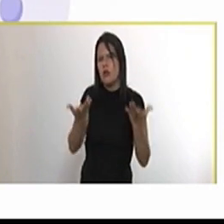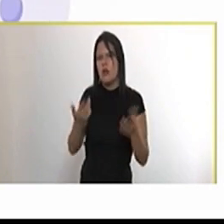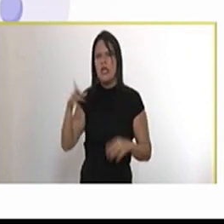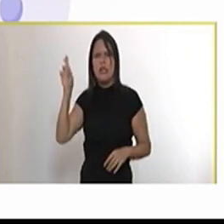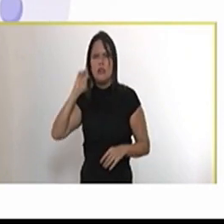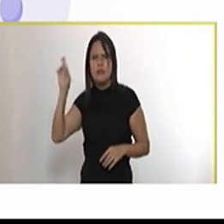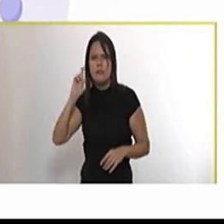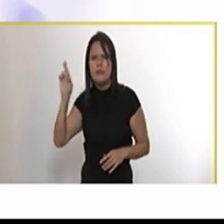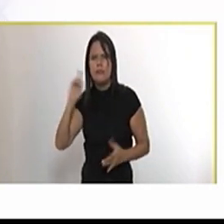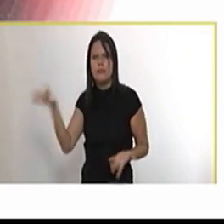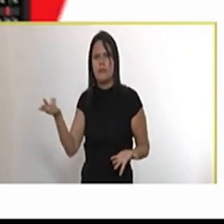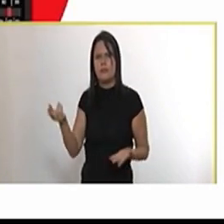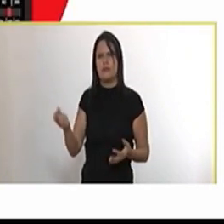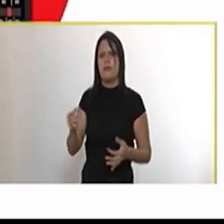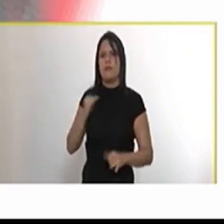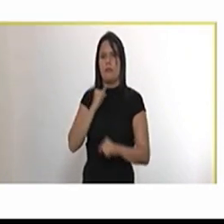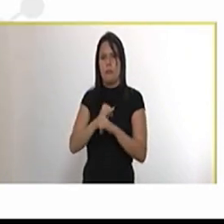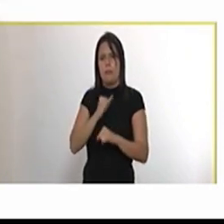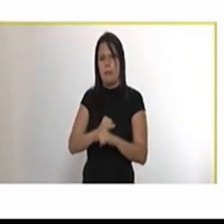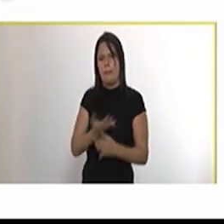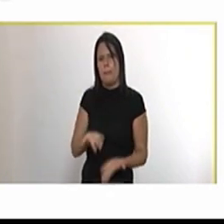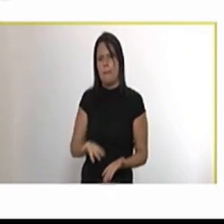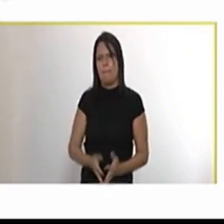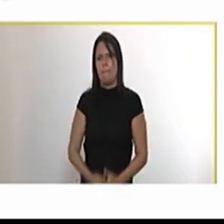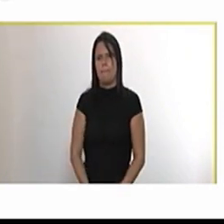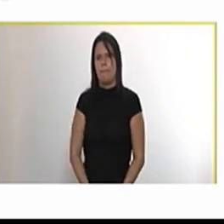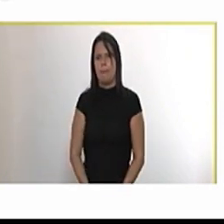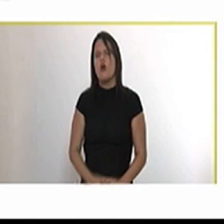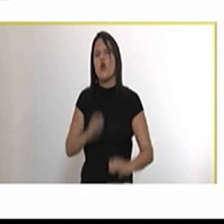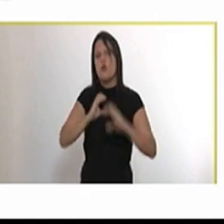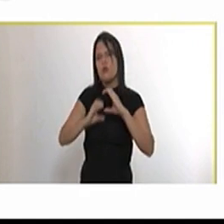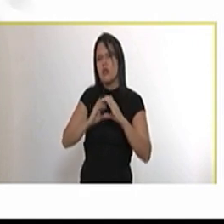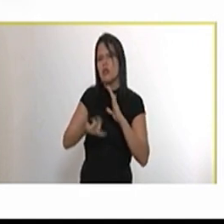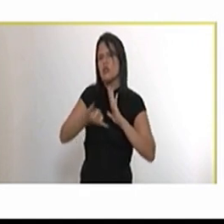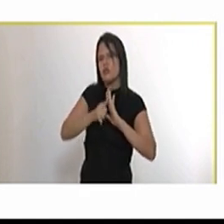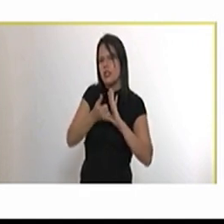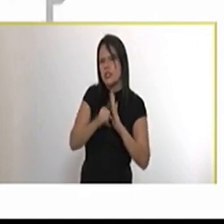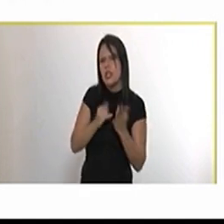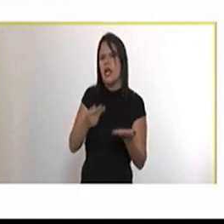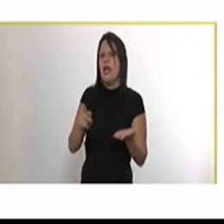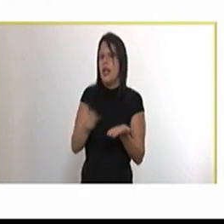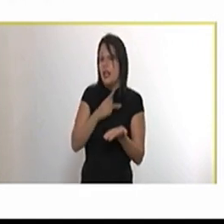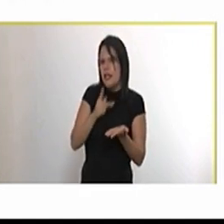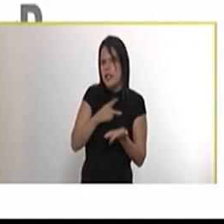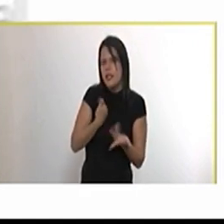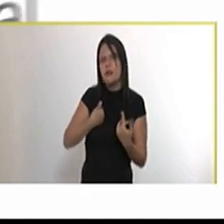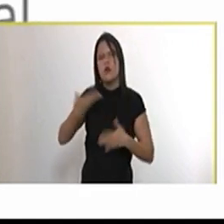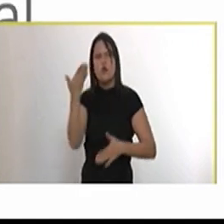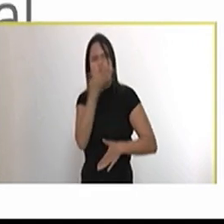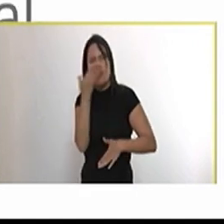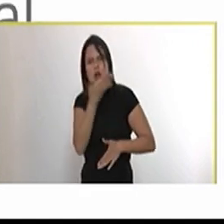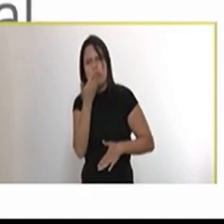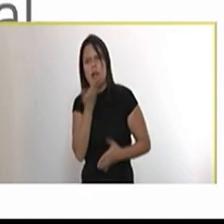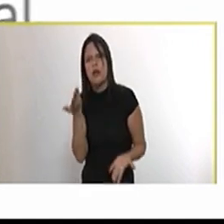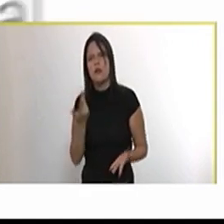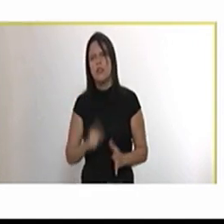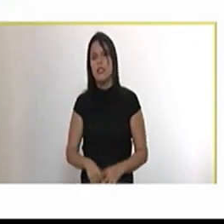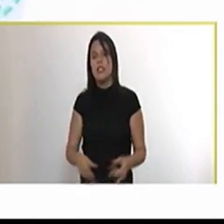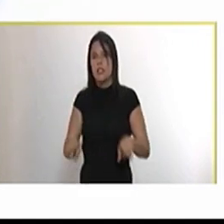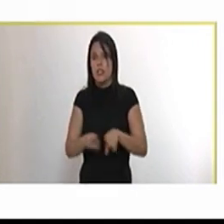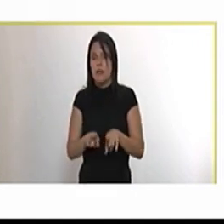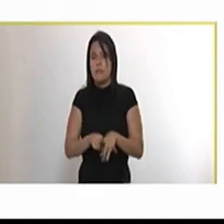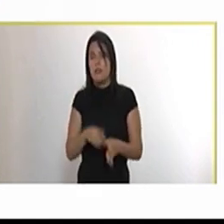abierta, radio, redes sociales e internet, comunicación vía WhatsApp, biblioteca digital,